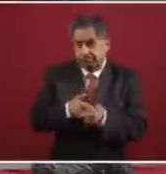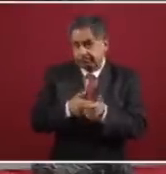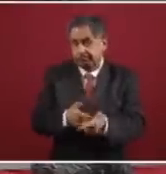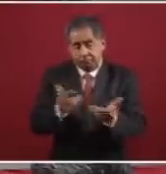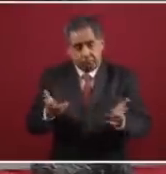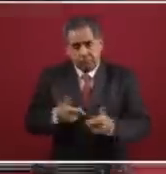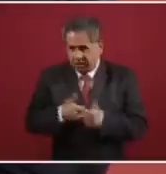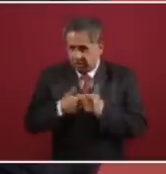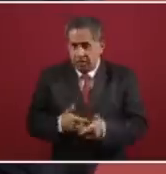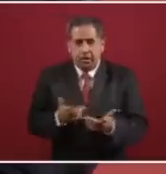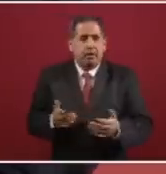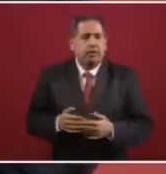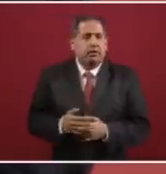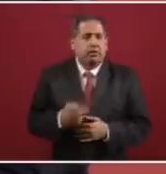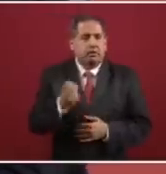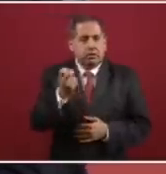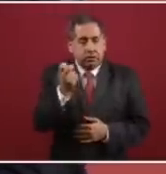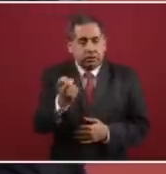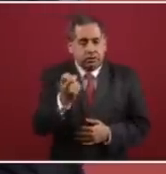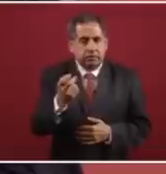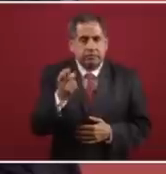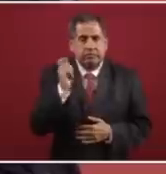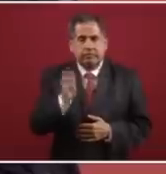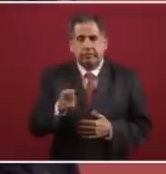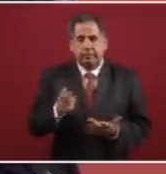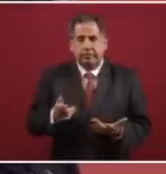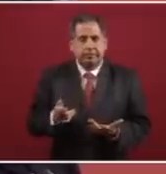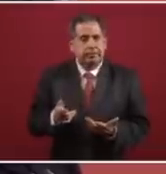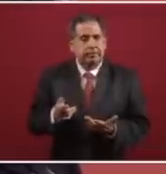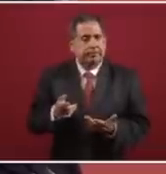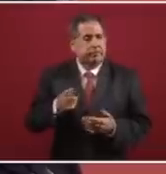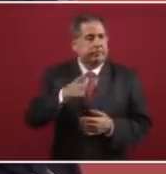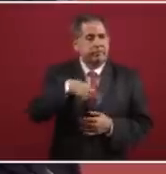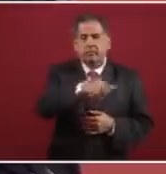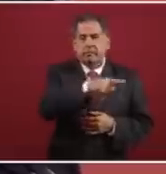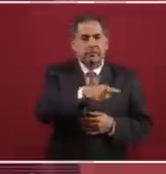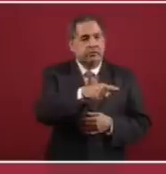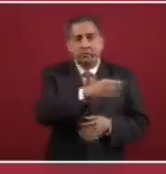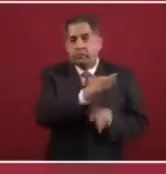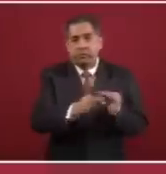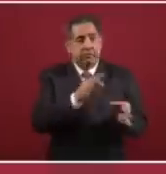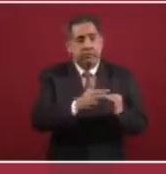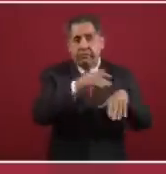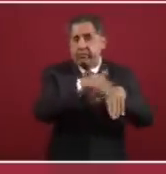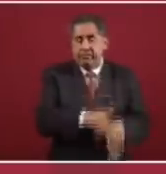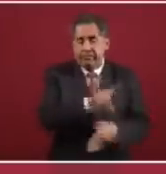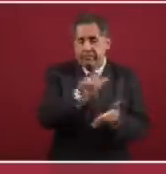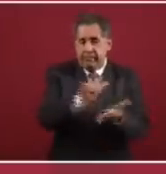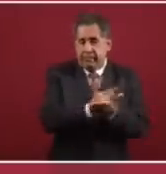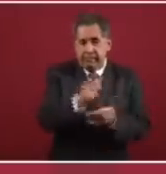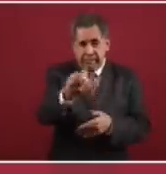Entonces, eso es un incumplimiento a una norma